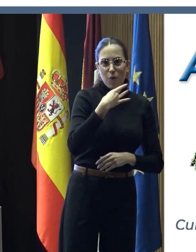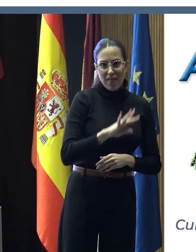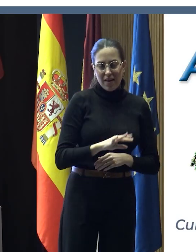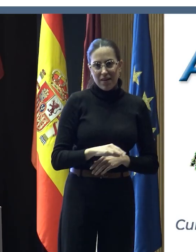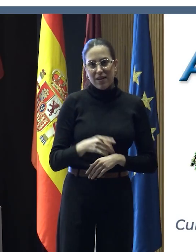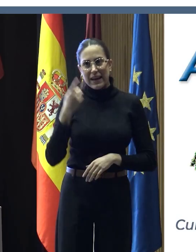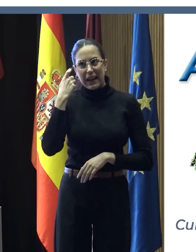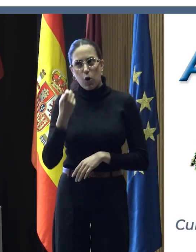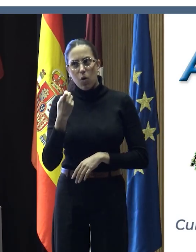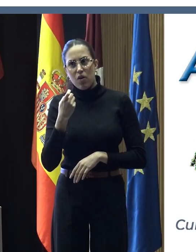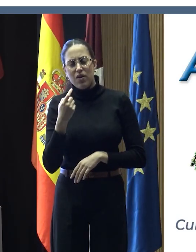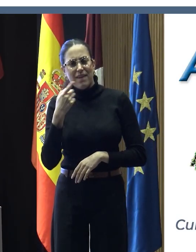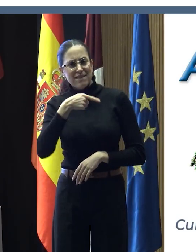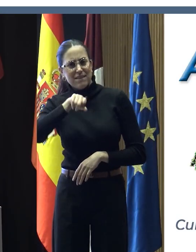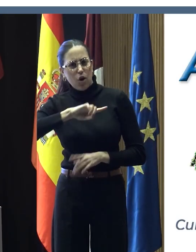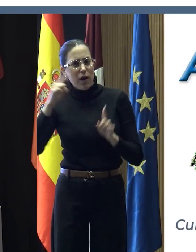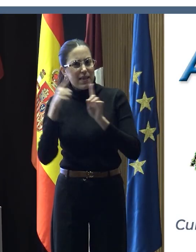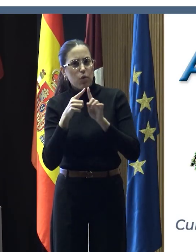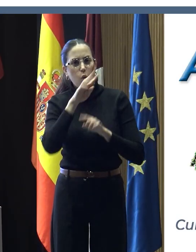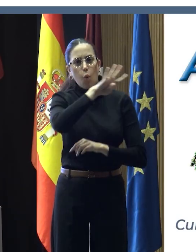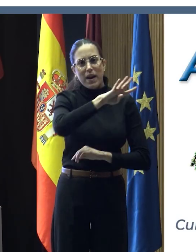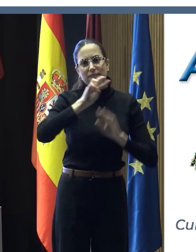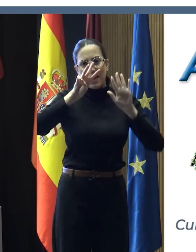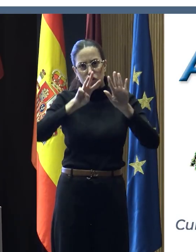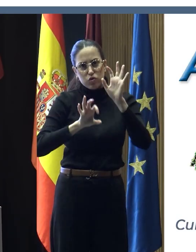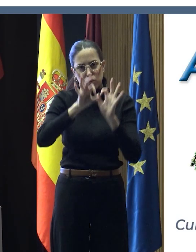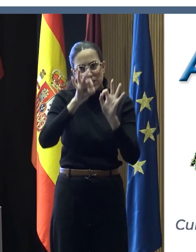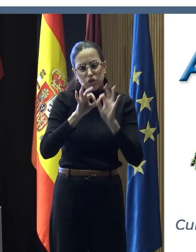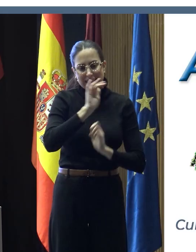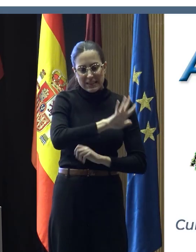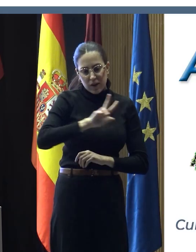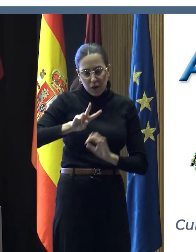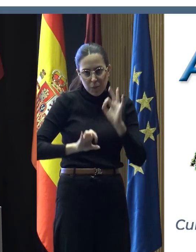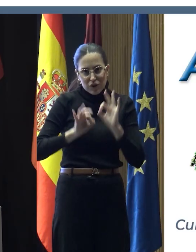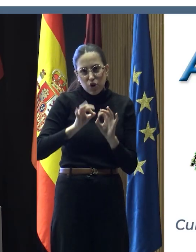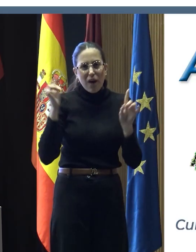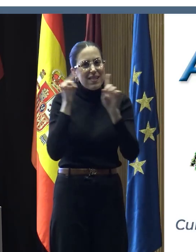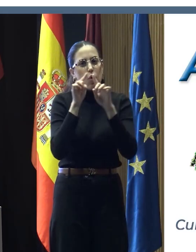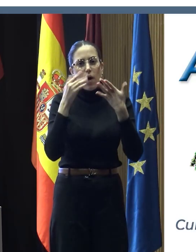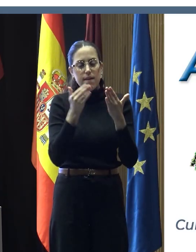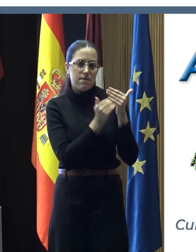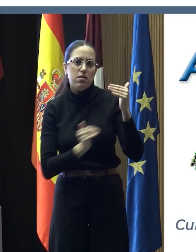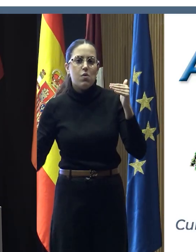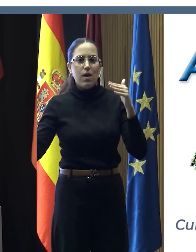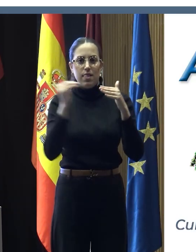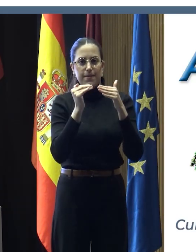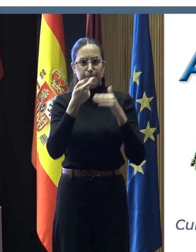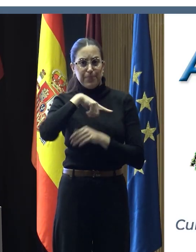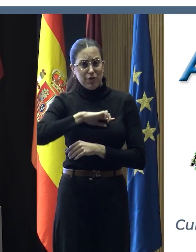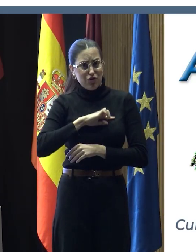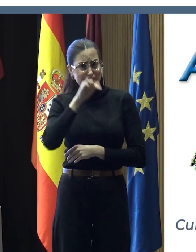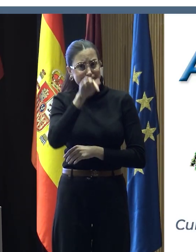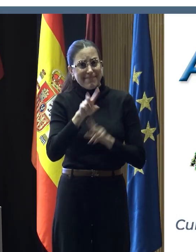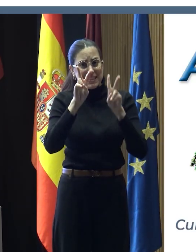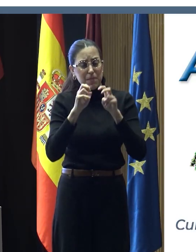un 48-52 para que haya bastante igualdad. Pero vamos por la parte de arriba, la parte de